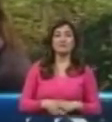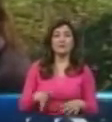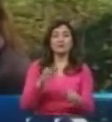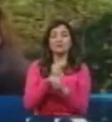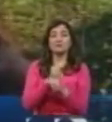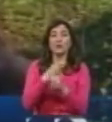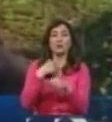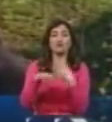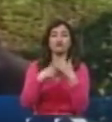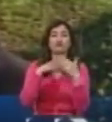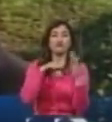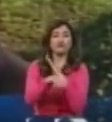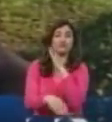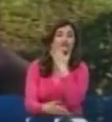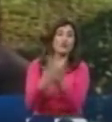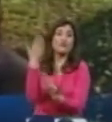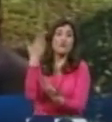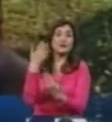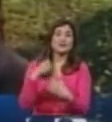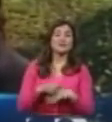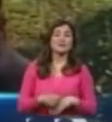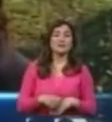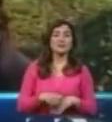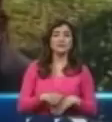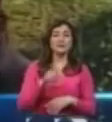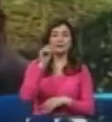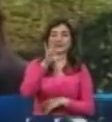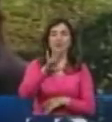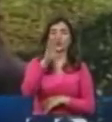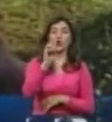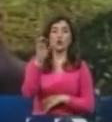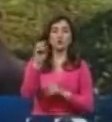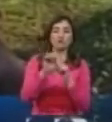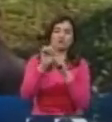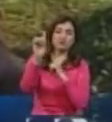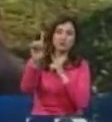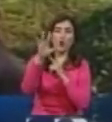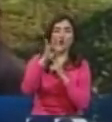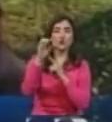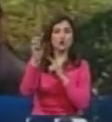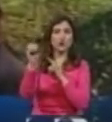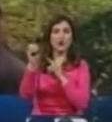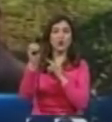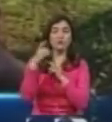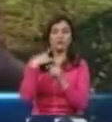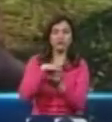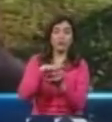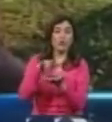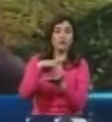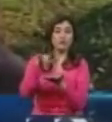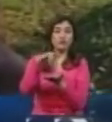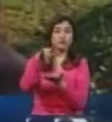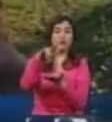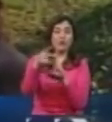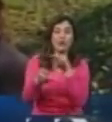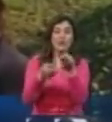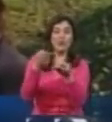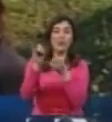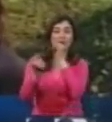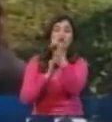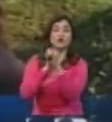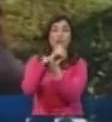pues también la facilidad que tenían ellos aproximadamente a 500, 800 metros en línea de aire para poder realizar las tareas de tráfico